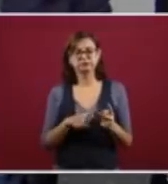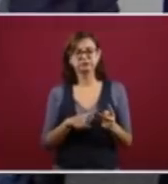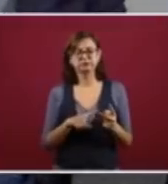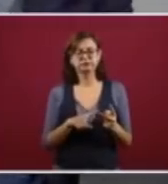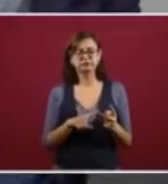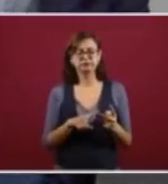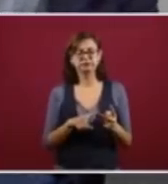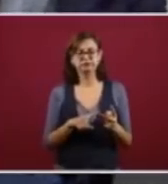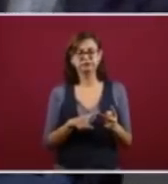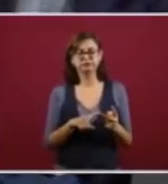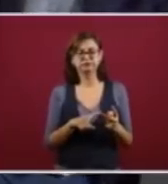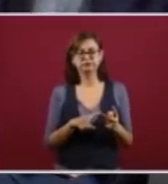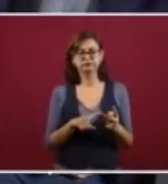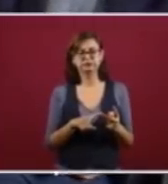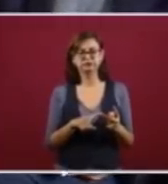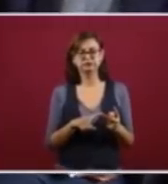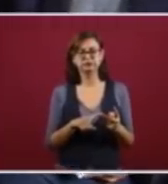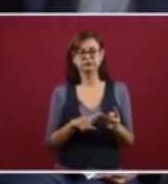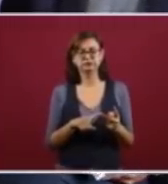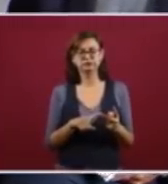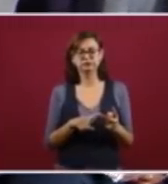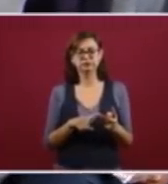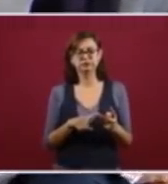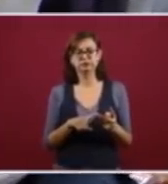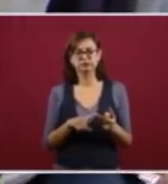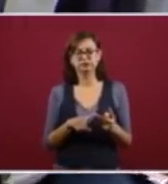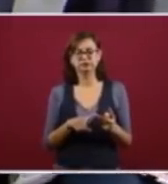lo que tiene